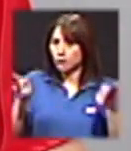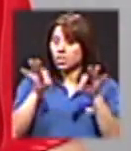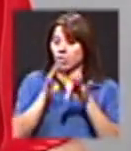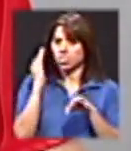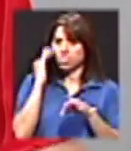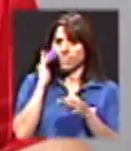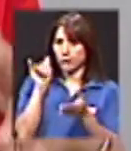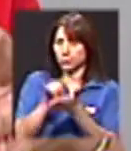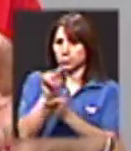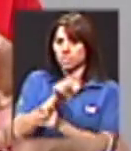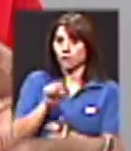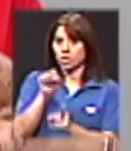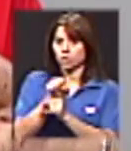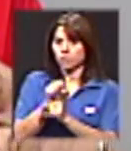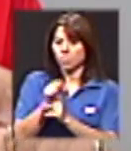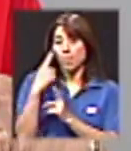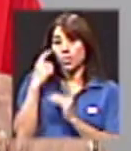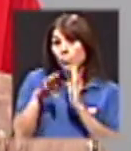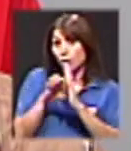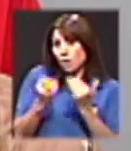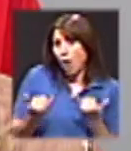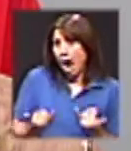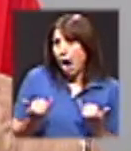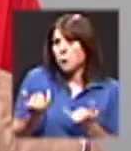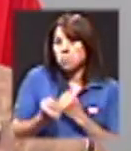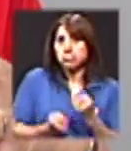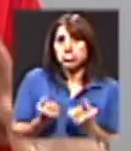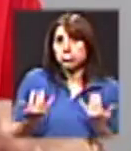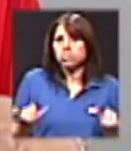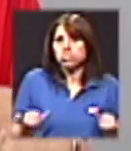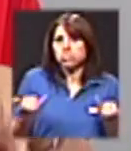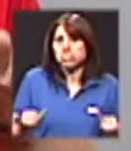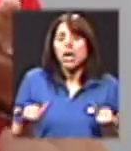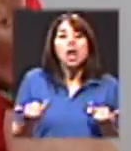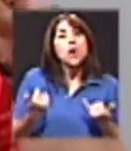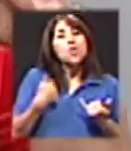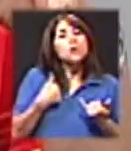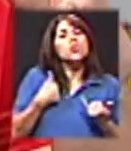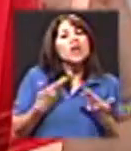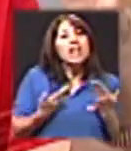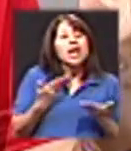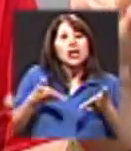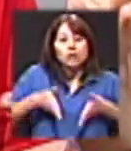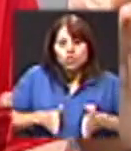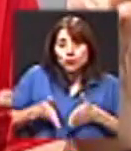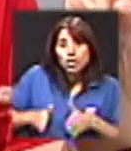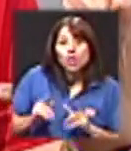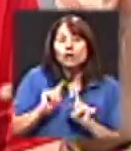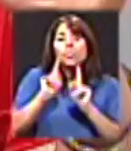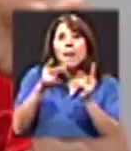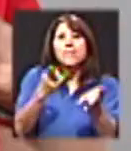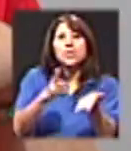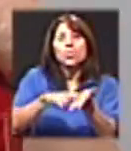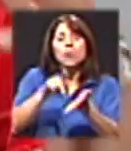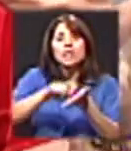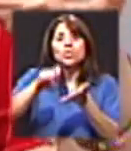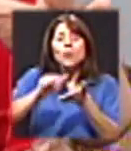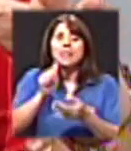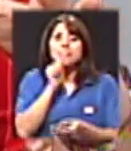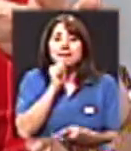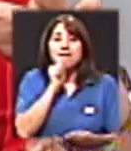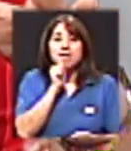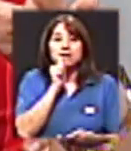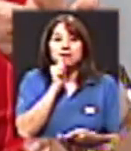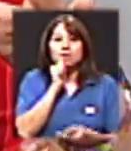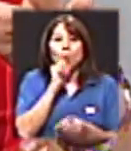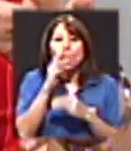ahora, uno los hijos los pone en escuelas privadas, escuelas que les hacen un mundo cerrado, ¿verdad? Ni tienen la experiencia